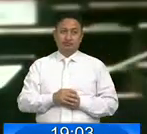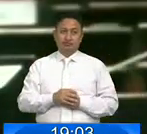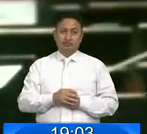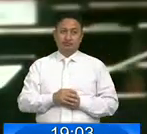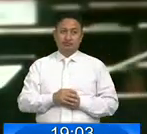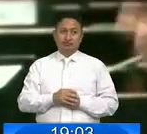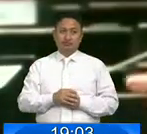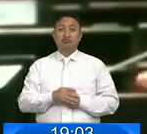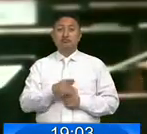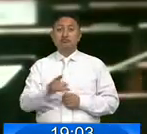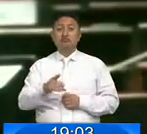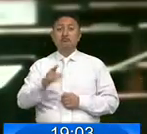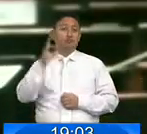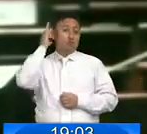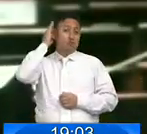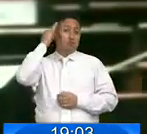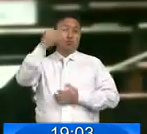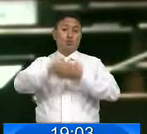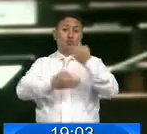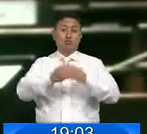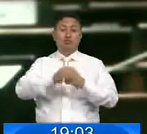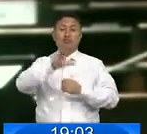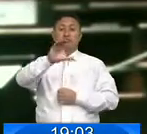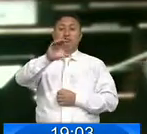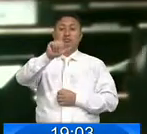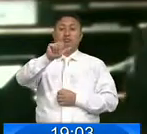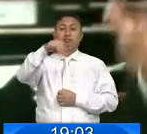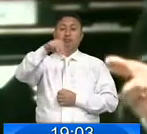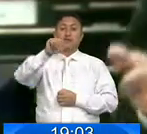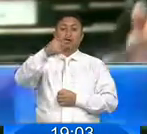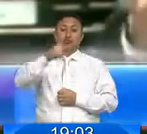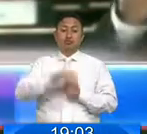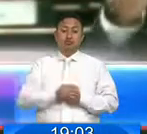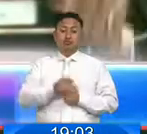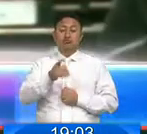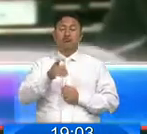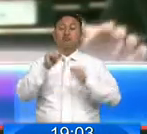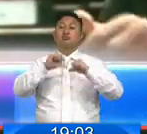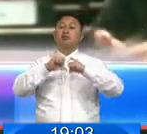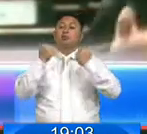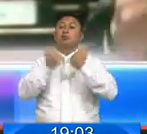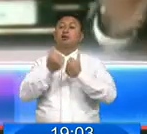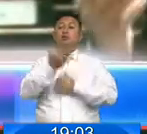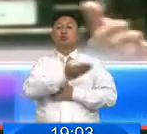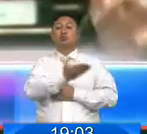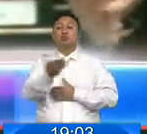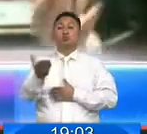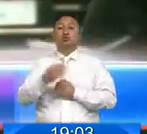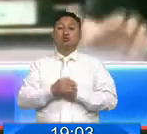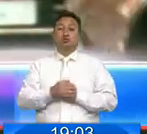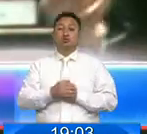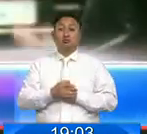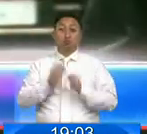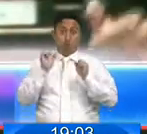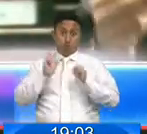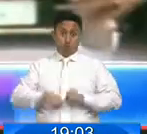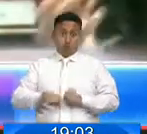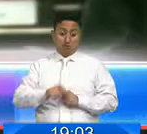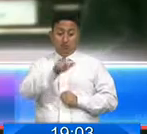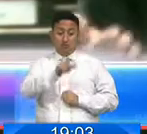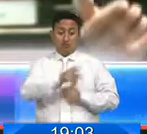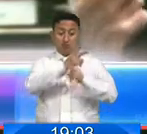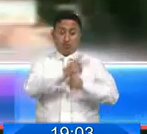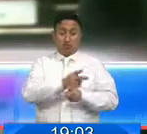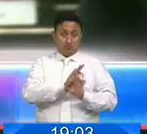Y la señora jueza Camacho nos dice, señores de la Asamblea Nacional, ¿es o no pertinente que se levante